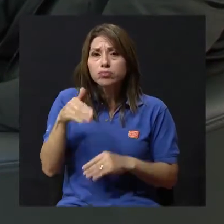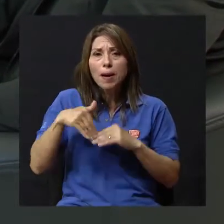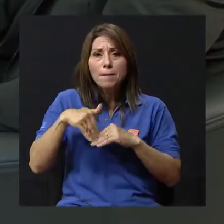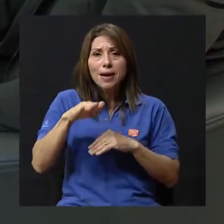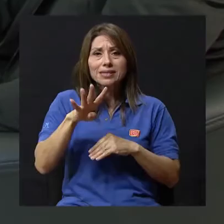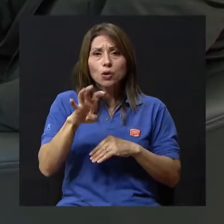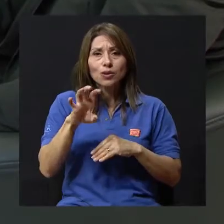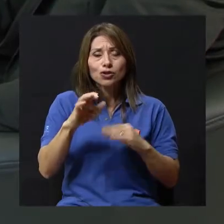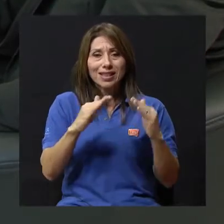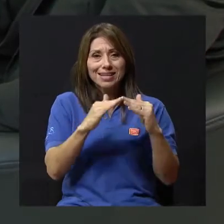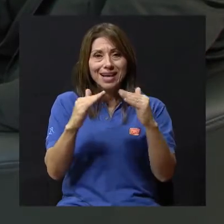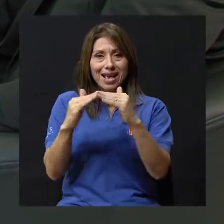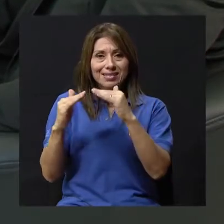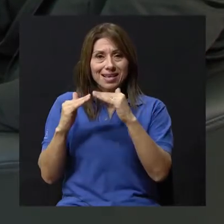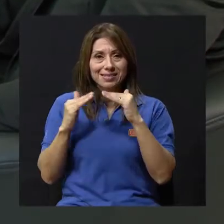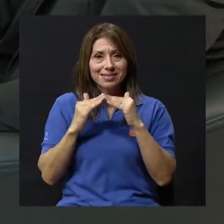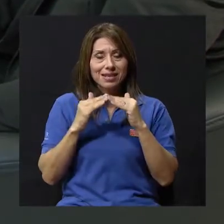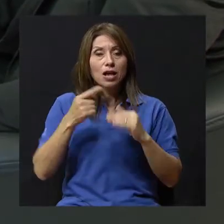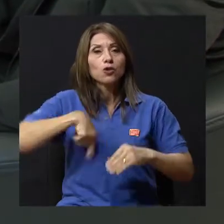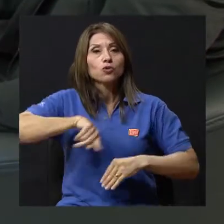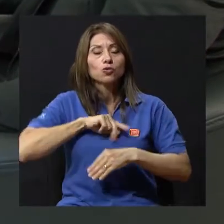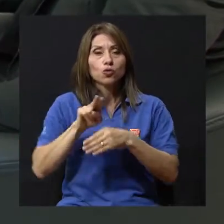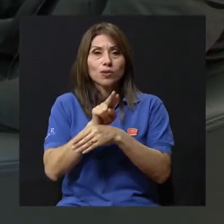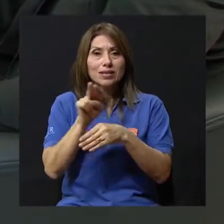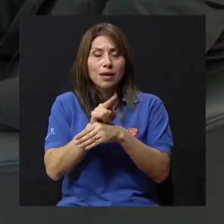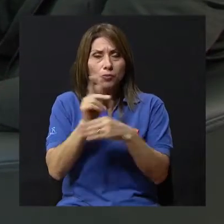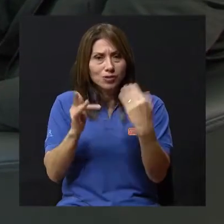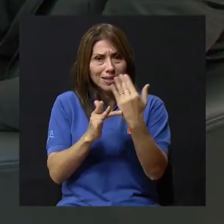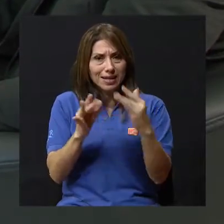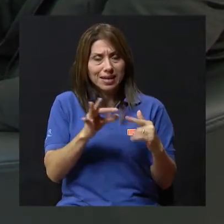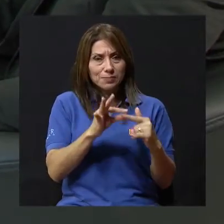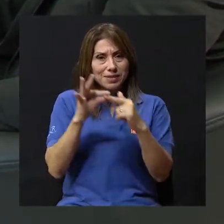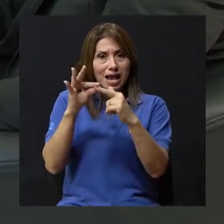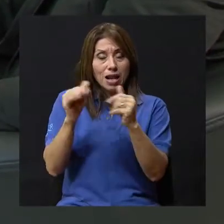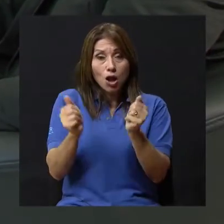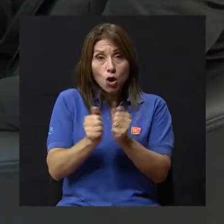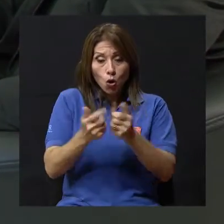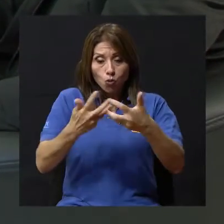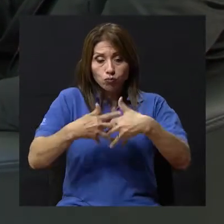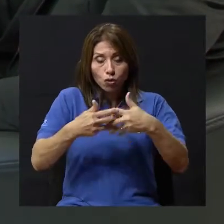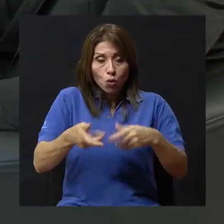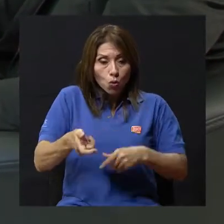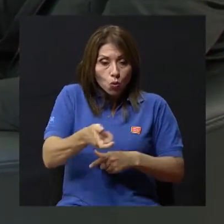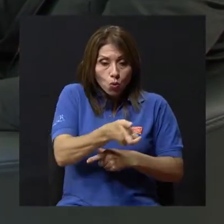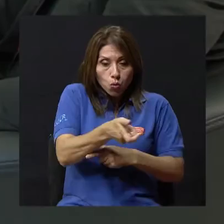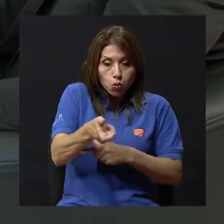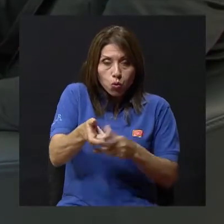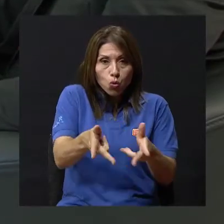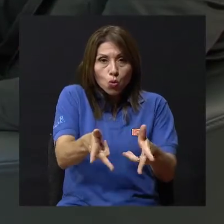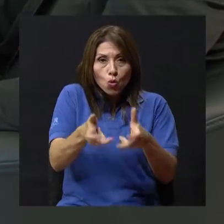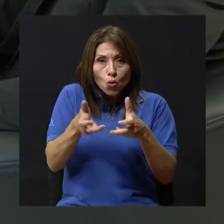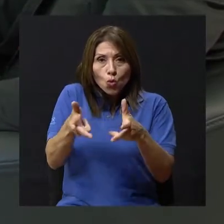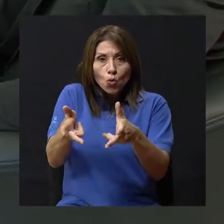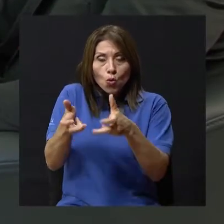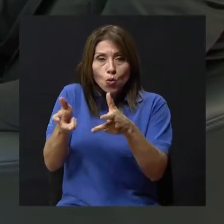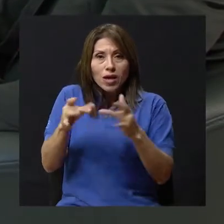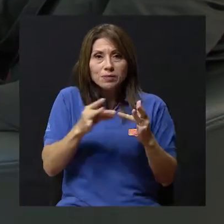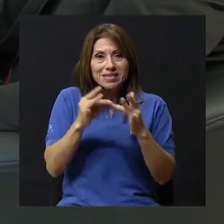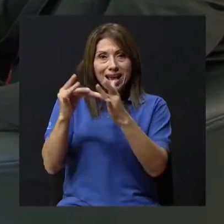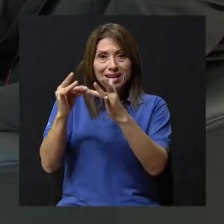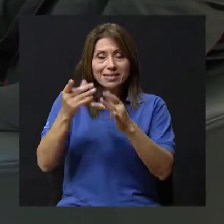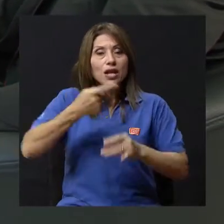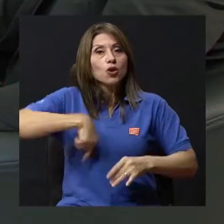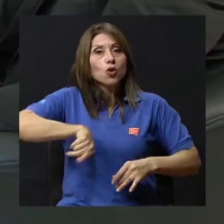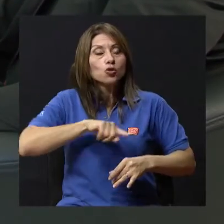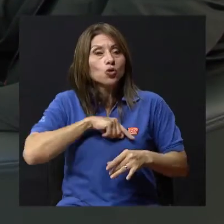país, y utilizando una técnica especial con unas aspiradoras especiales, aspirábamos 1 metro cuadrado de los colchones y